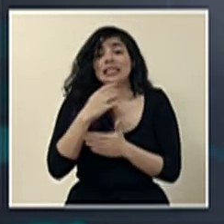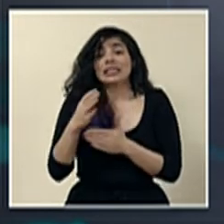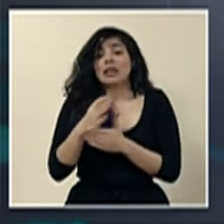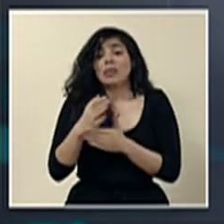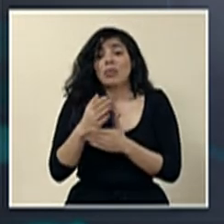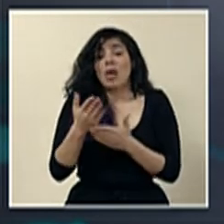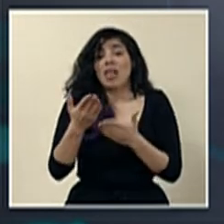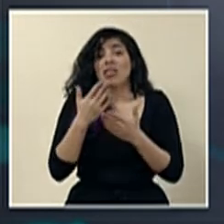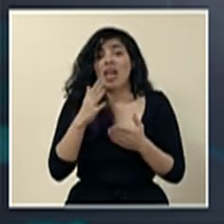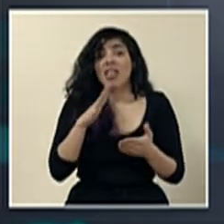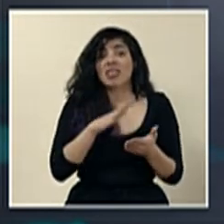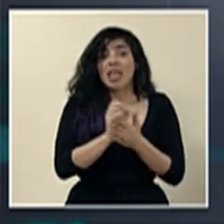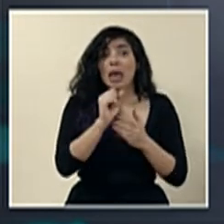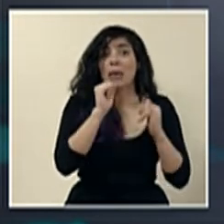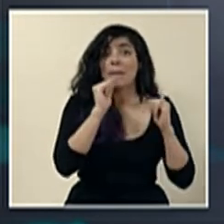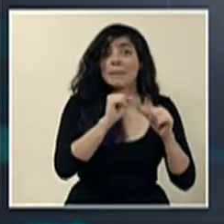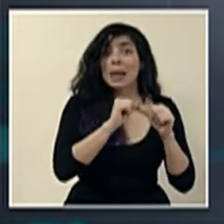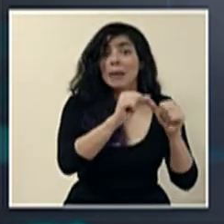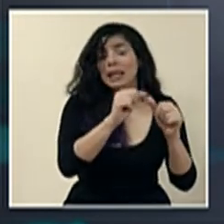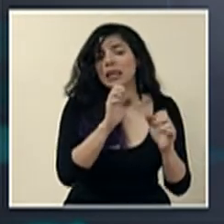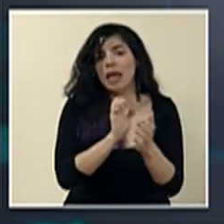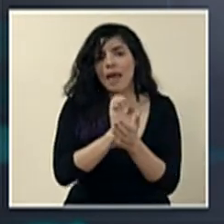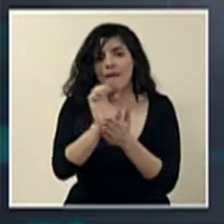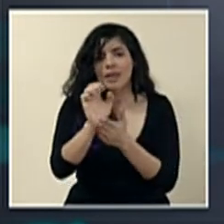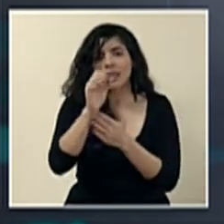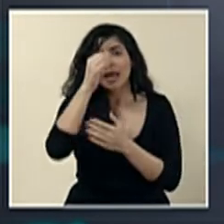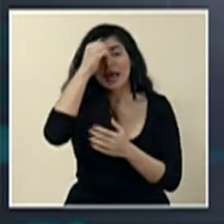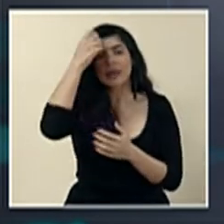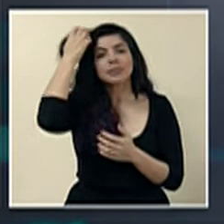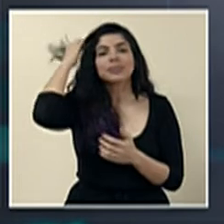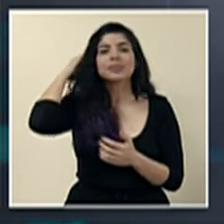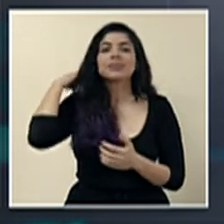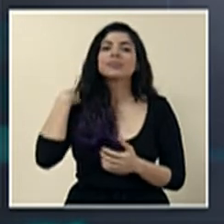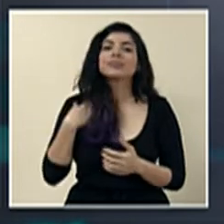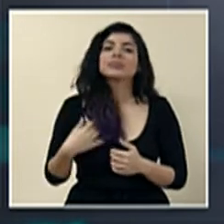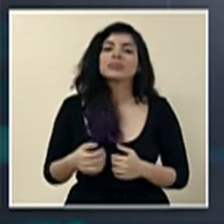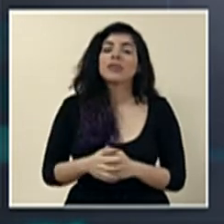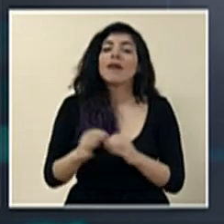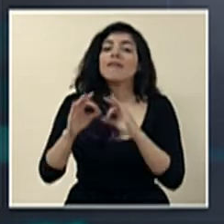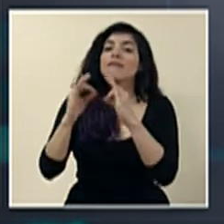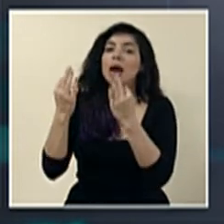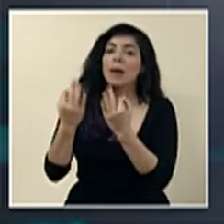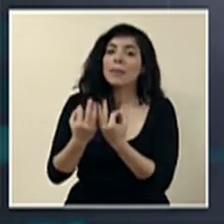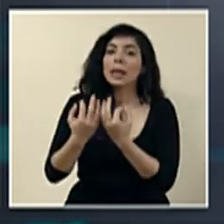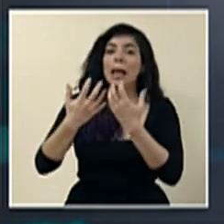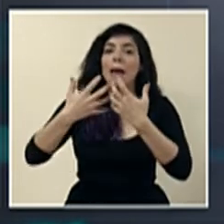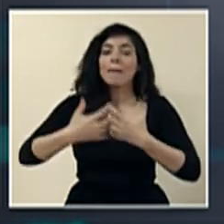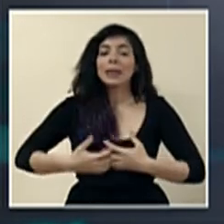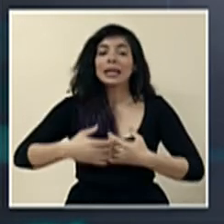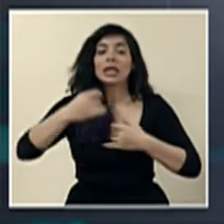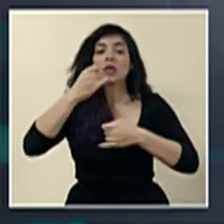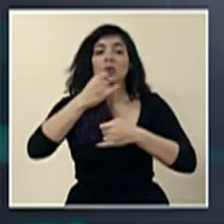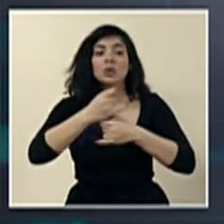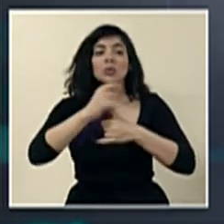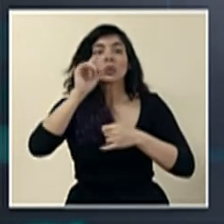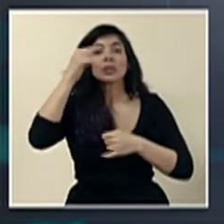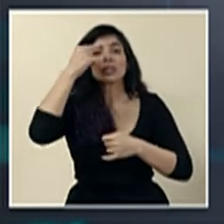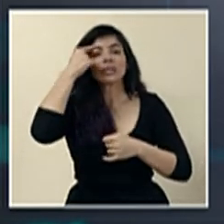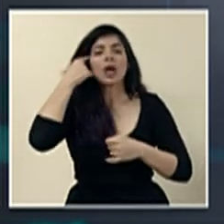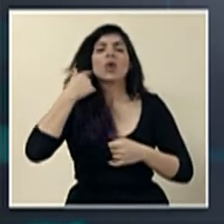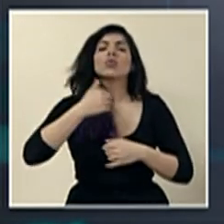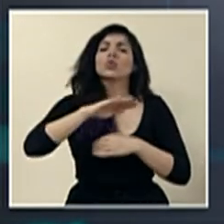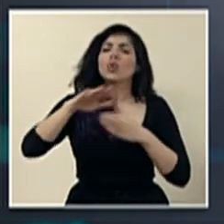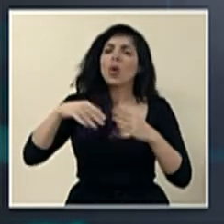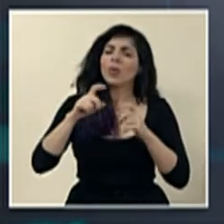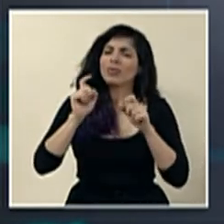permanente a las familias, empresas e instituciones del Estado, y tenemos que seguir actuando de una manera responsable